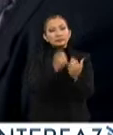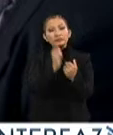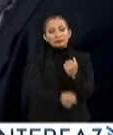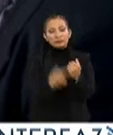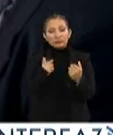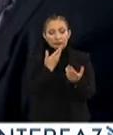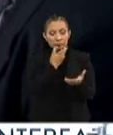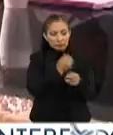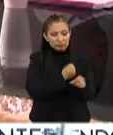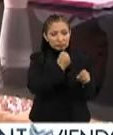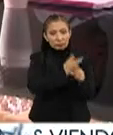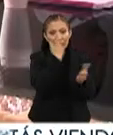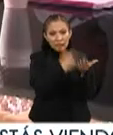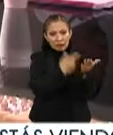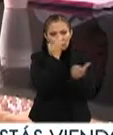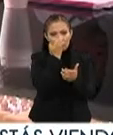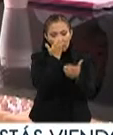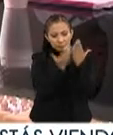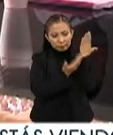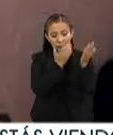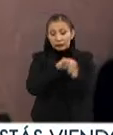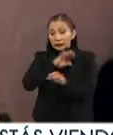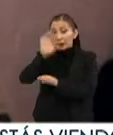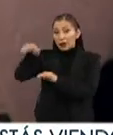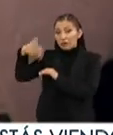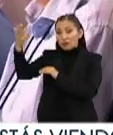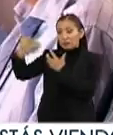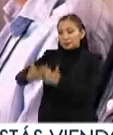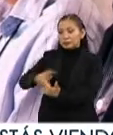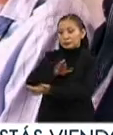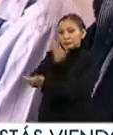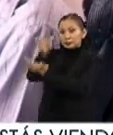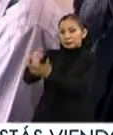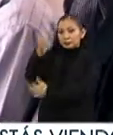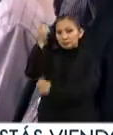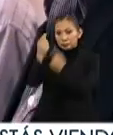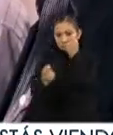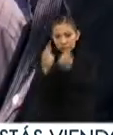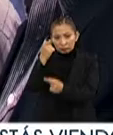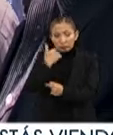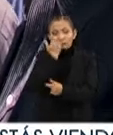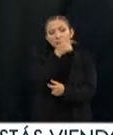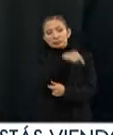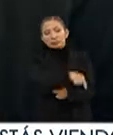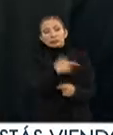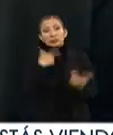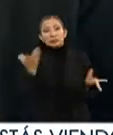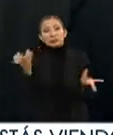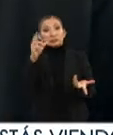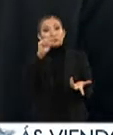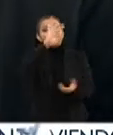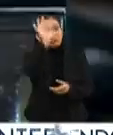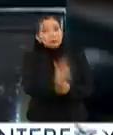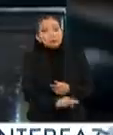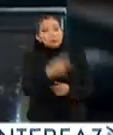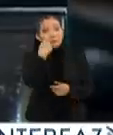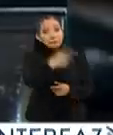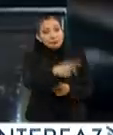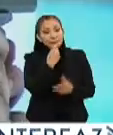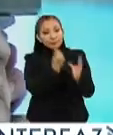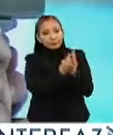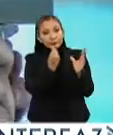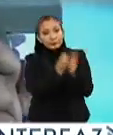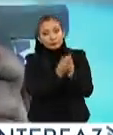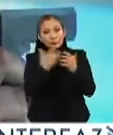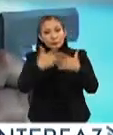en combinar la preparación en la escuela y en el campo laboral. En algunos casos, los alumnos pasan hasta 80% de sus